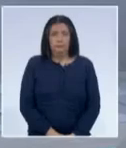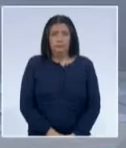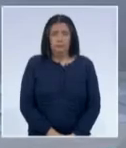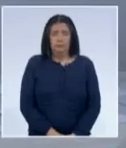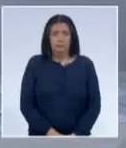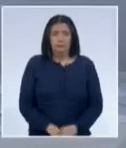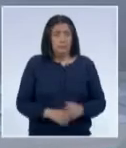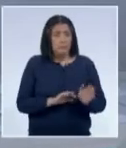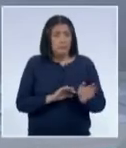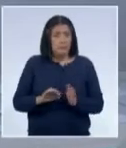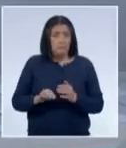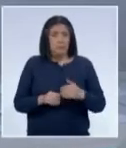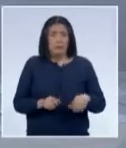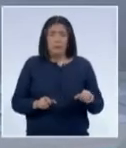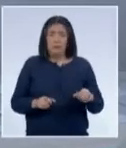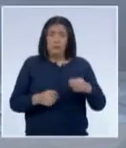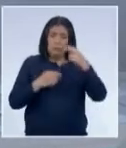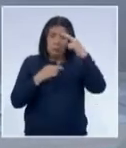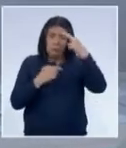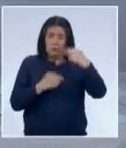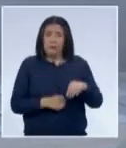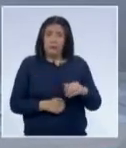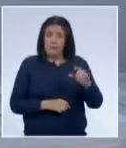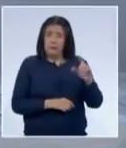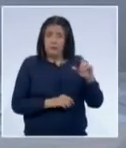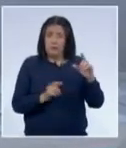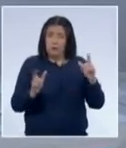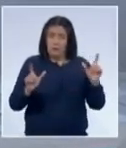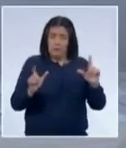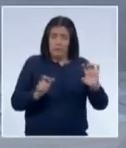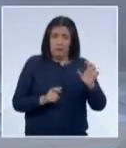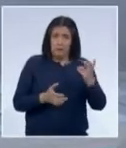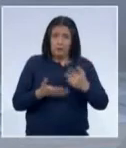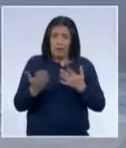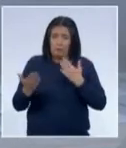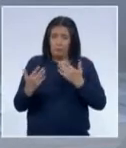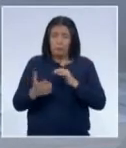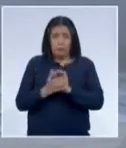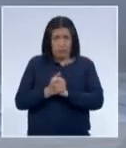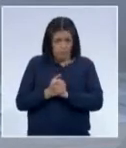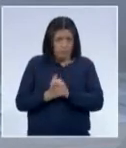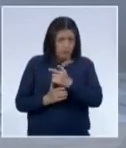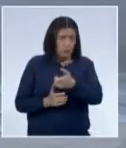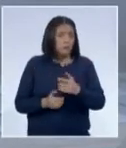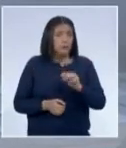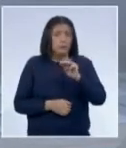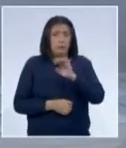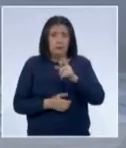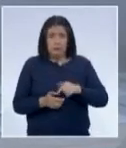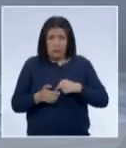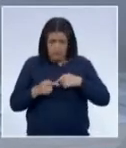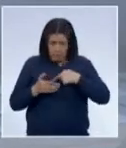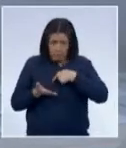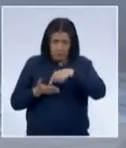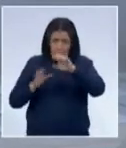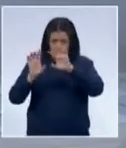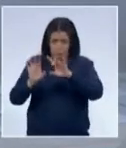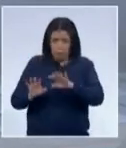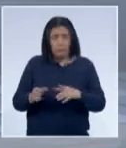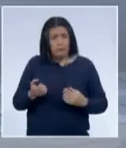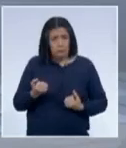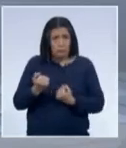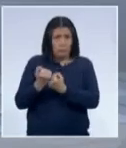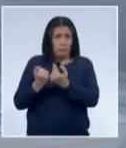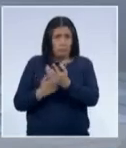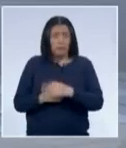bueno ya propósito de latinas noticias conversó también exclusiva con los amigos de melisa gonzález quienes enviaron un comunicado brindándole todo su apoyo